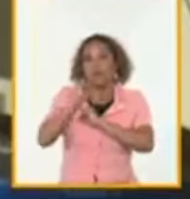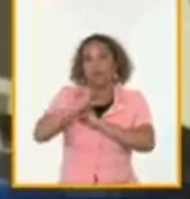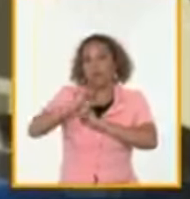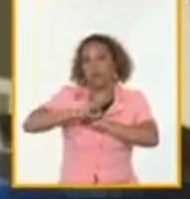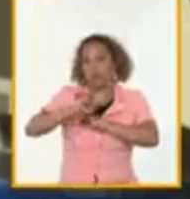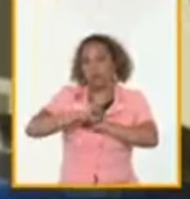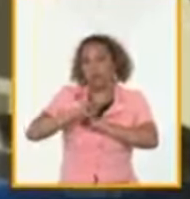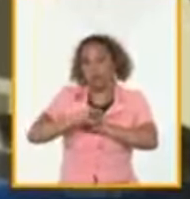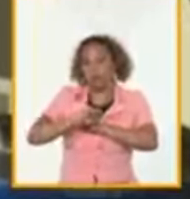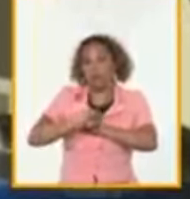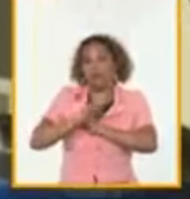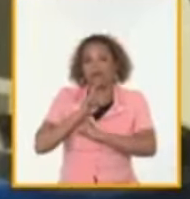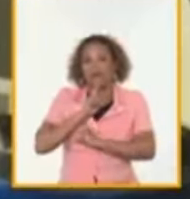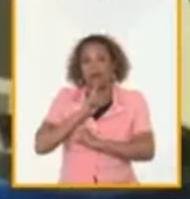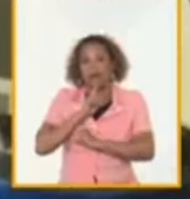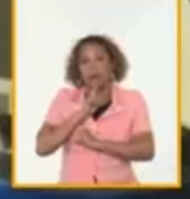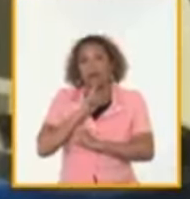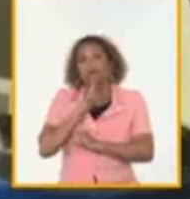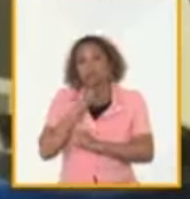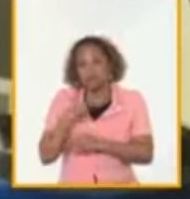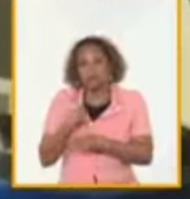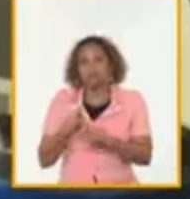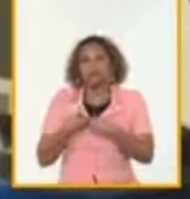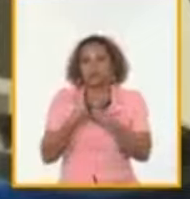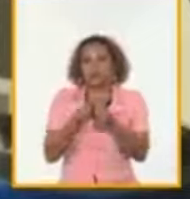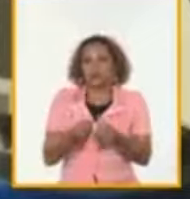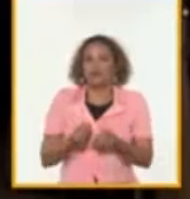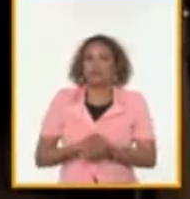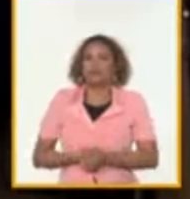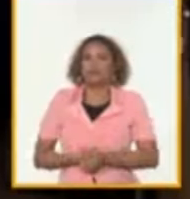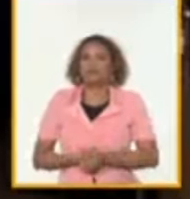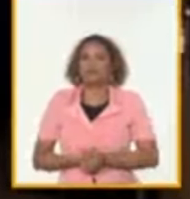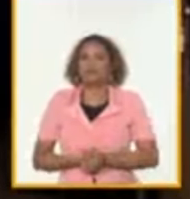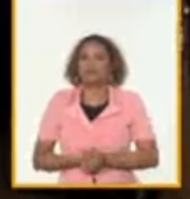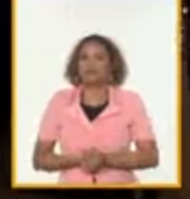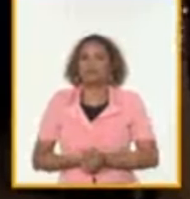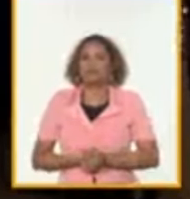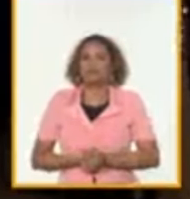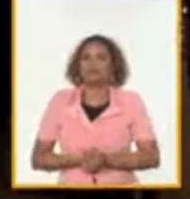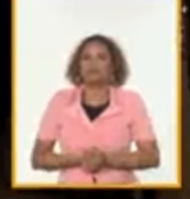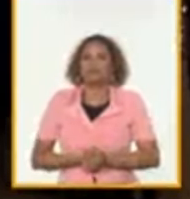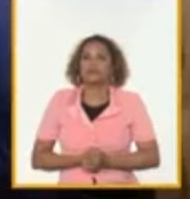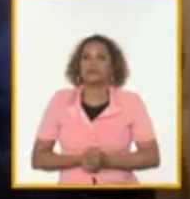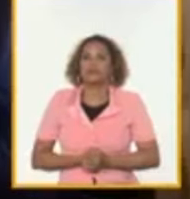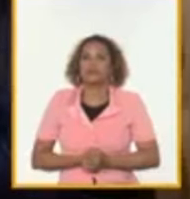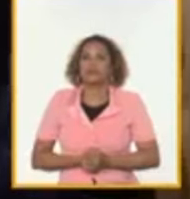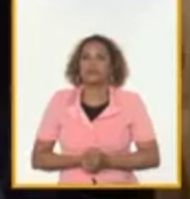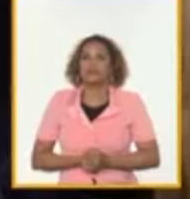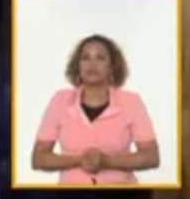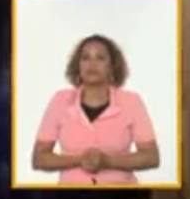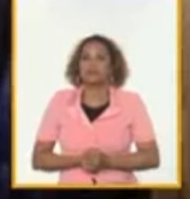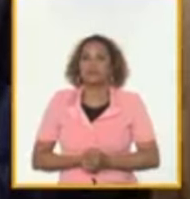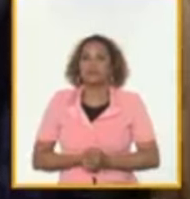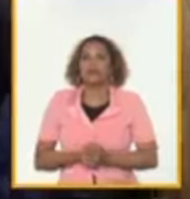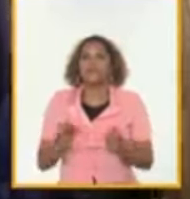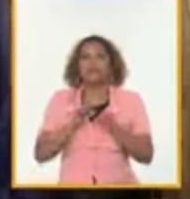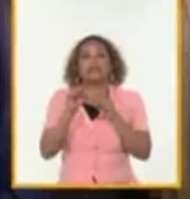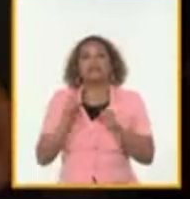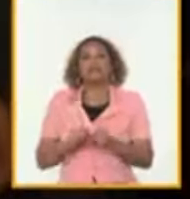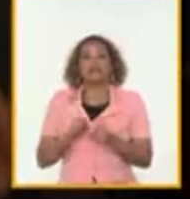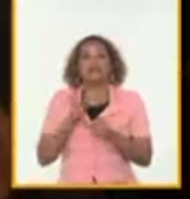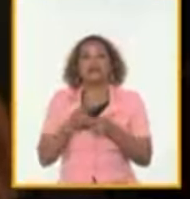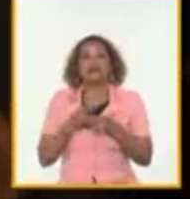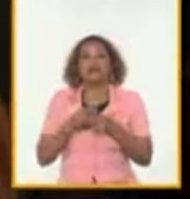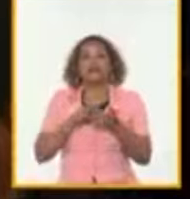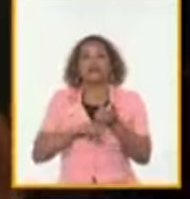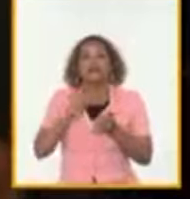de la importación de de recursos hidráulico seis nuevas bombas para el sistema Palmarito que es uno de los sistemas que protege